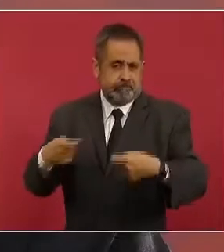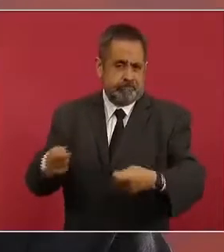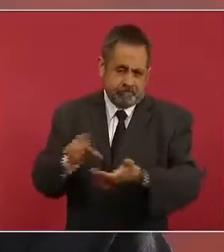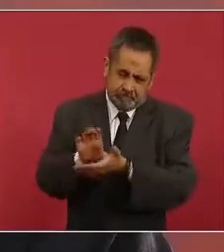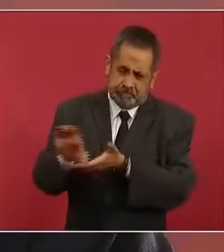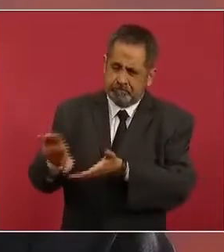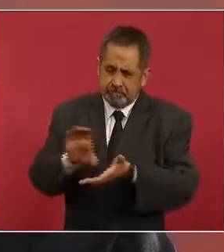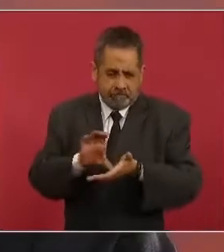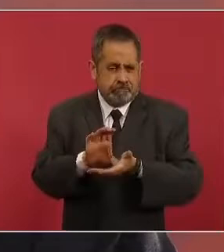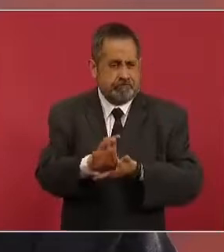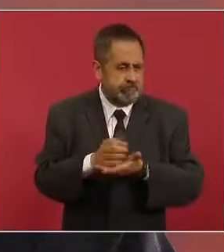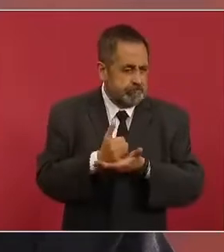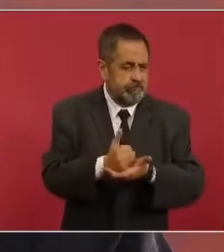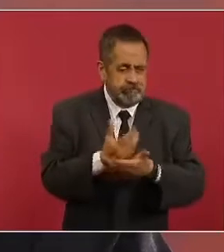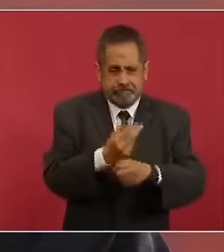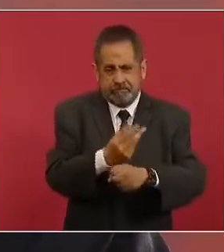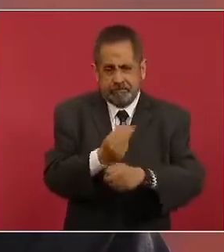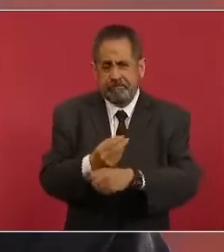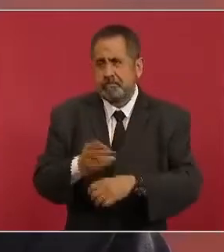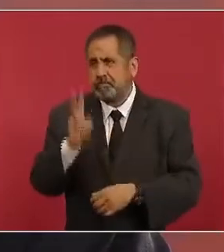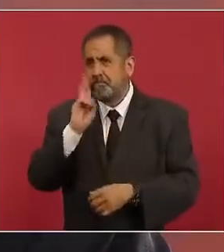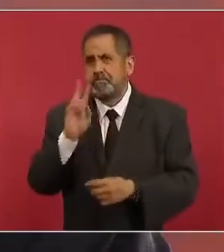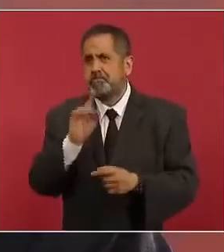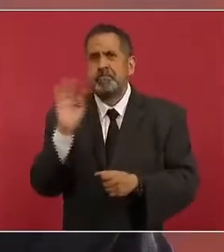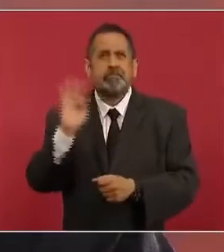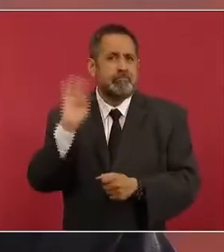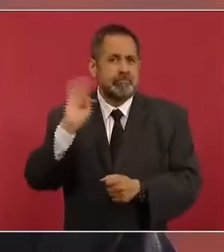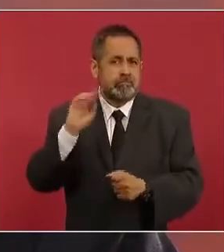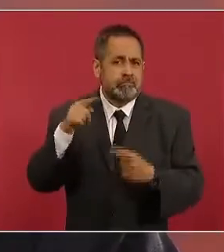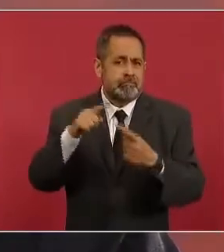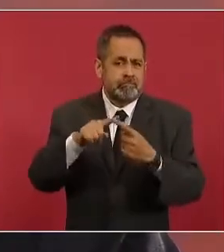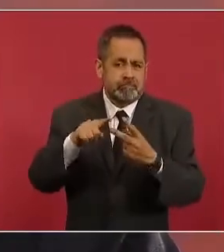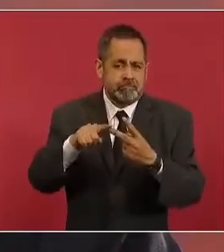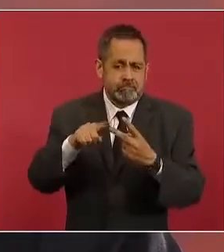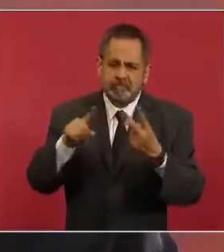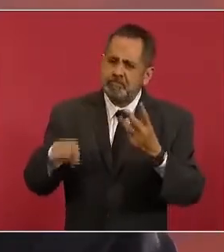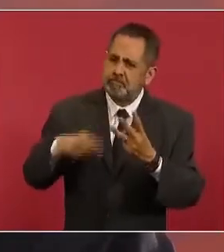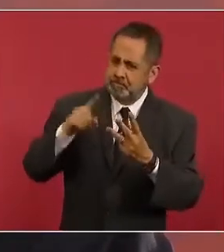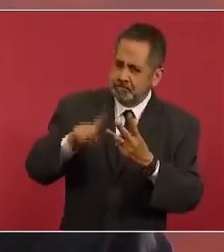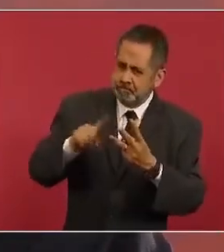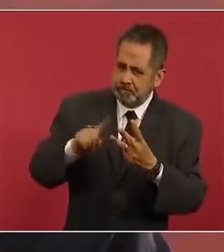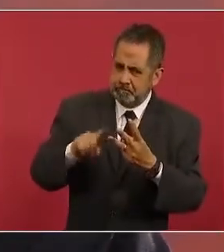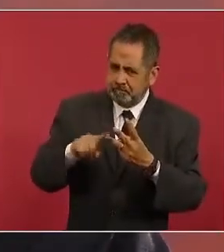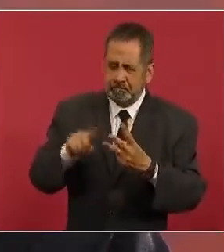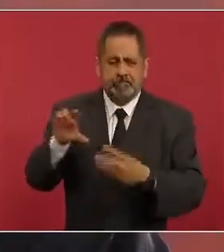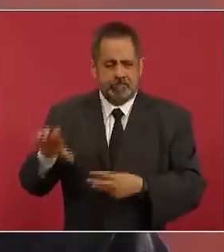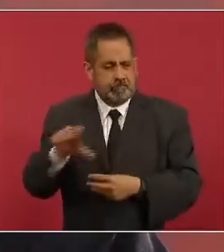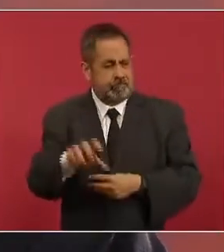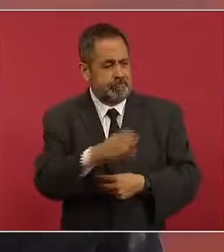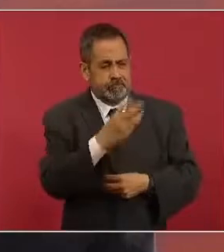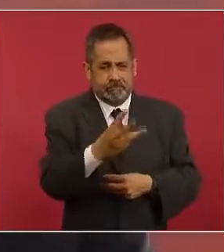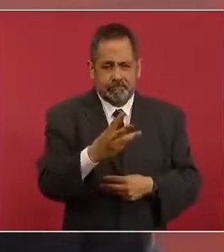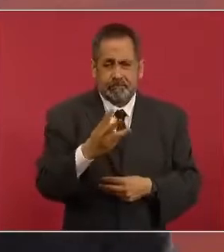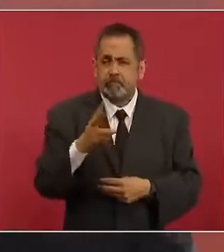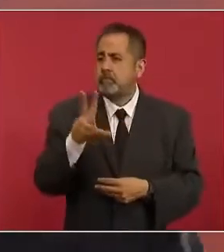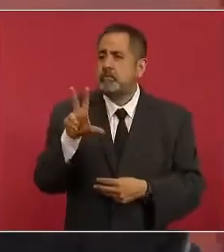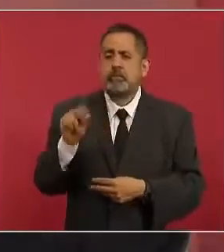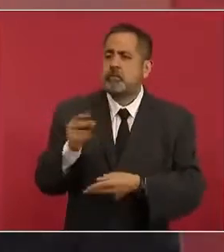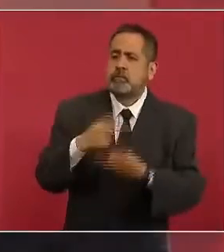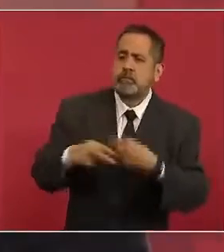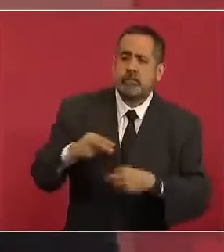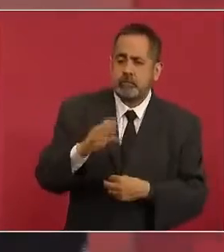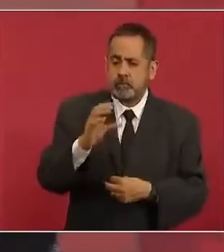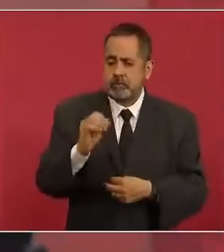probable que se invierta en una más para no producir combustóleo. ¿Esto qué